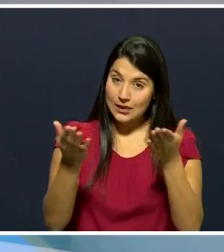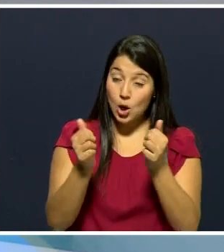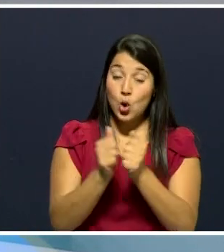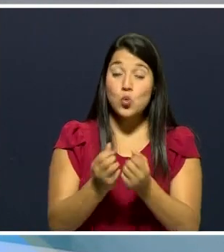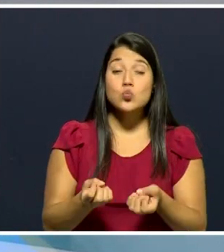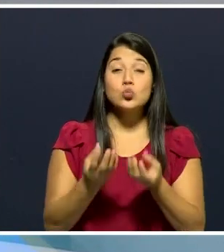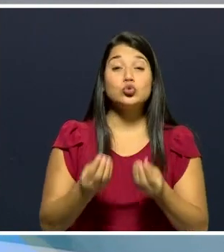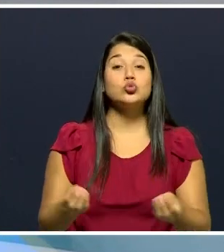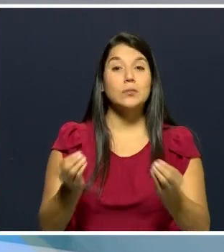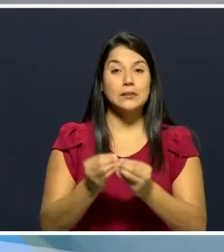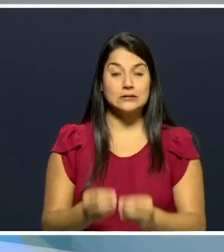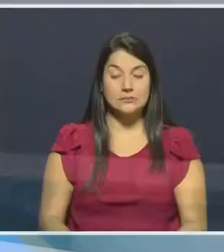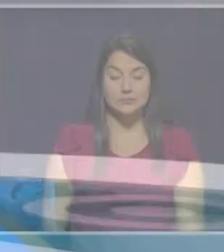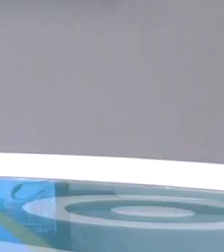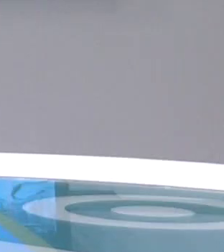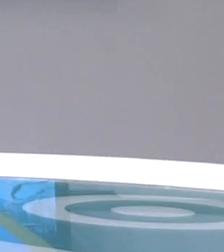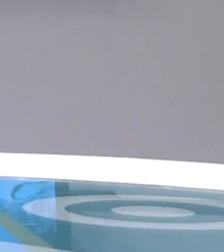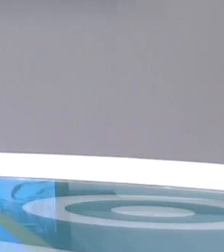mucho más material.